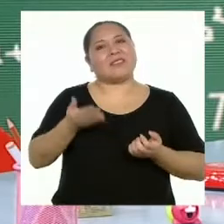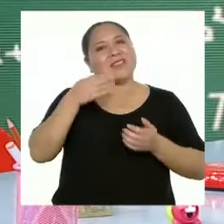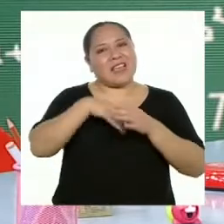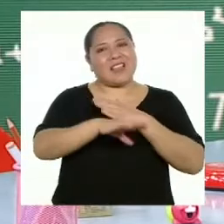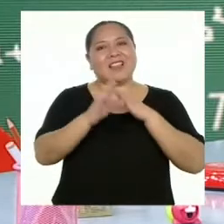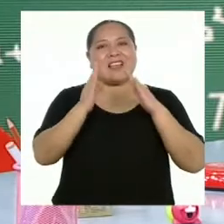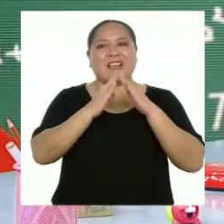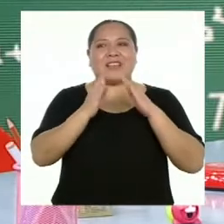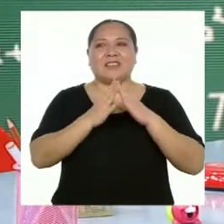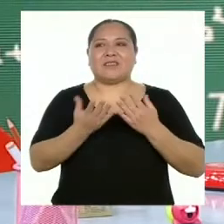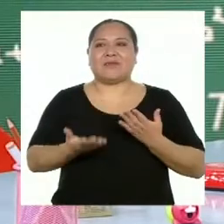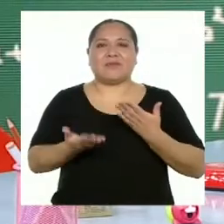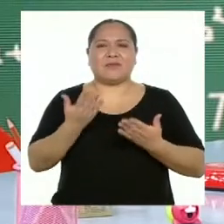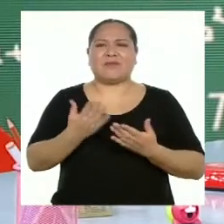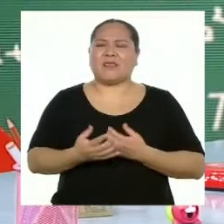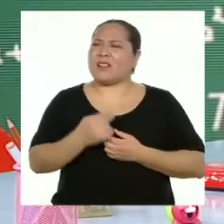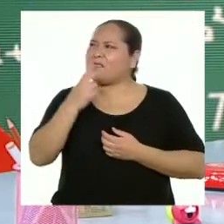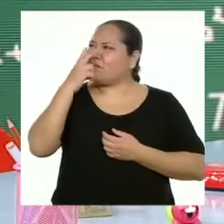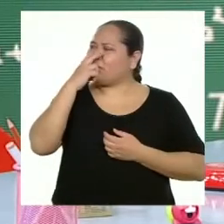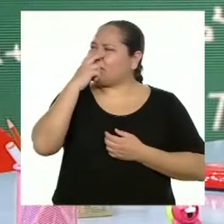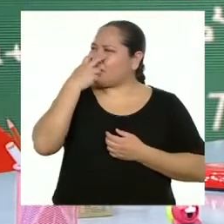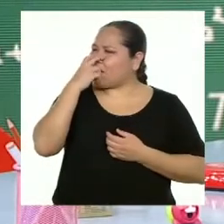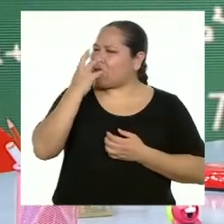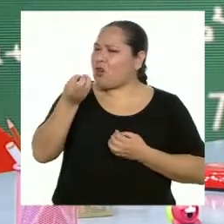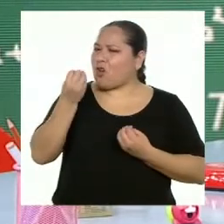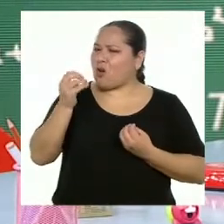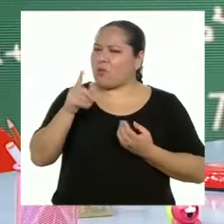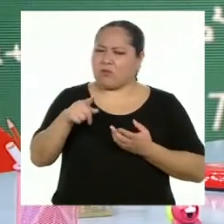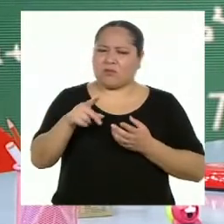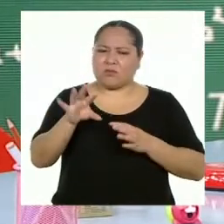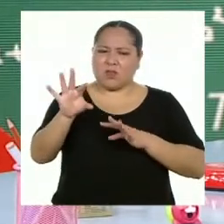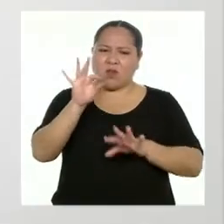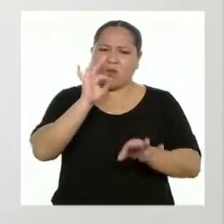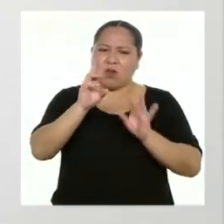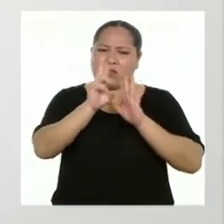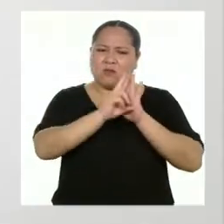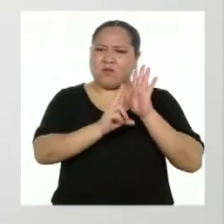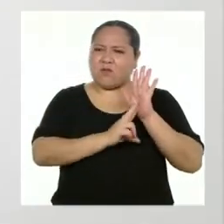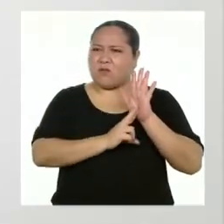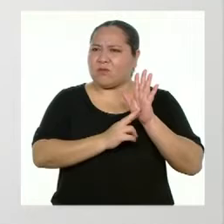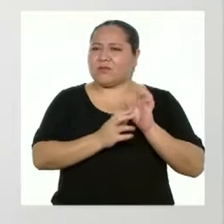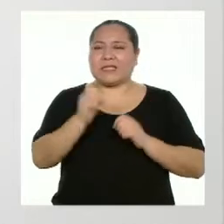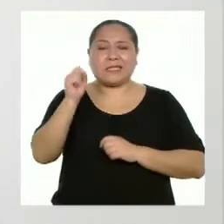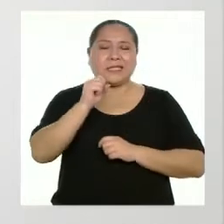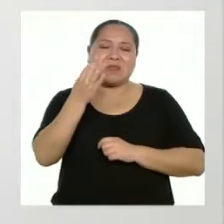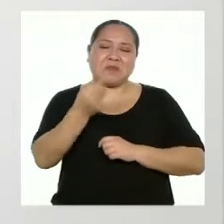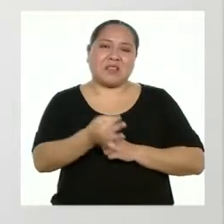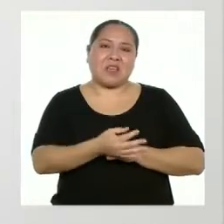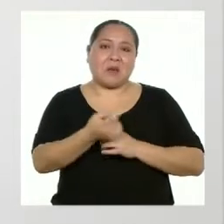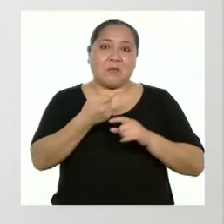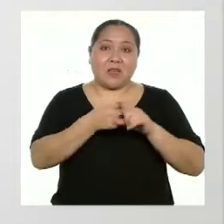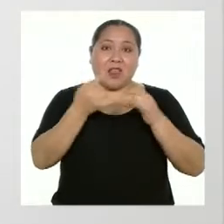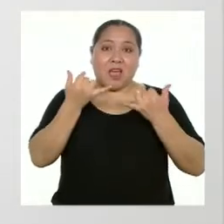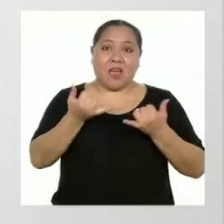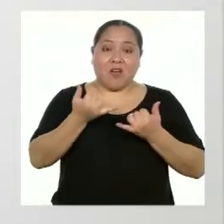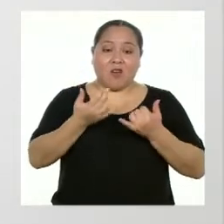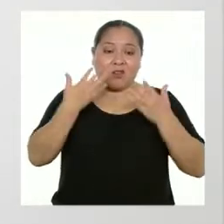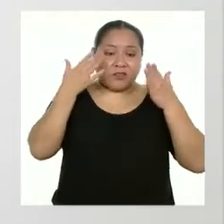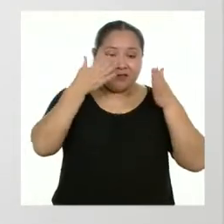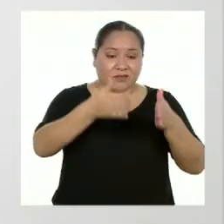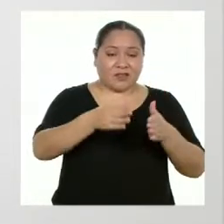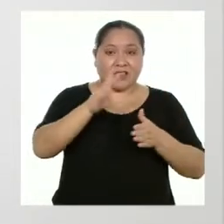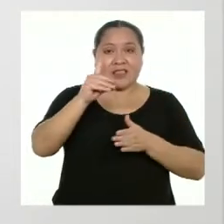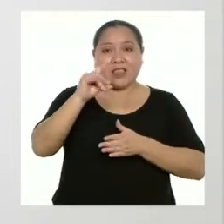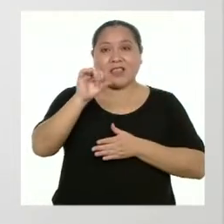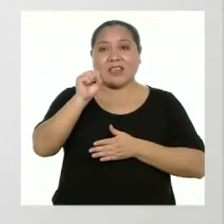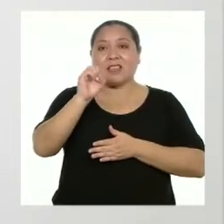casa. Aunque a veces da curiosidad saber cómo se llega a esas fórmulas, ¿no? Es verdad, pero ahora, volviendo a la desviación